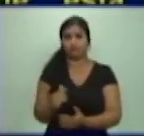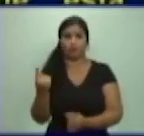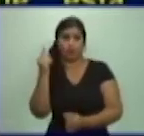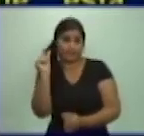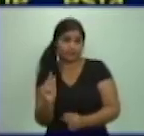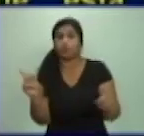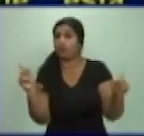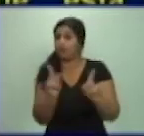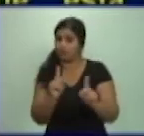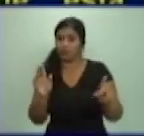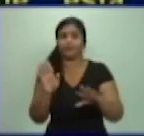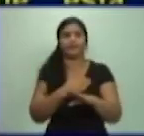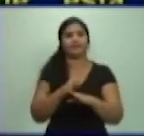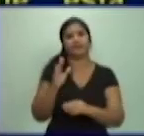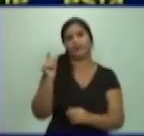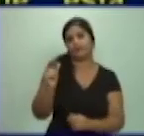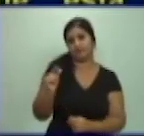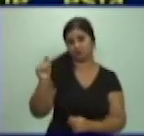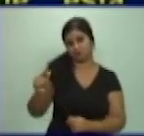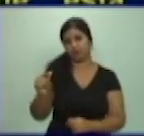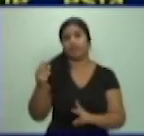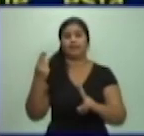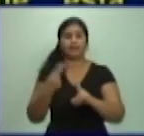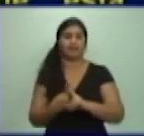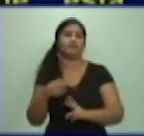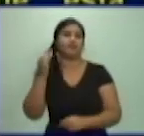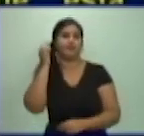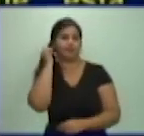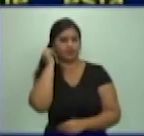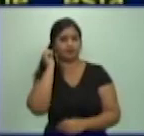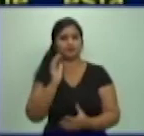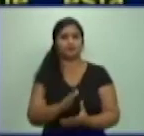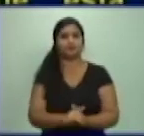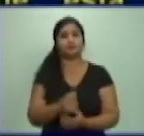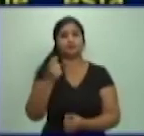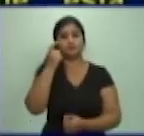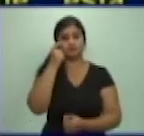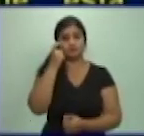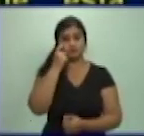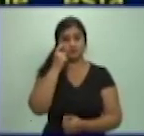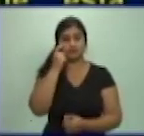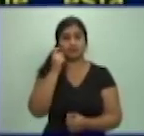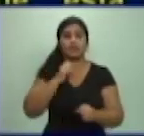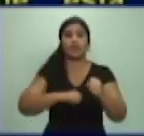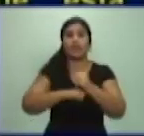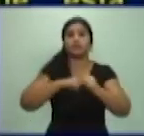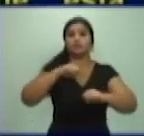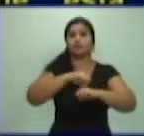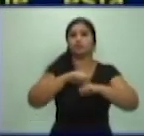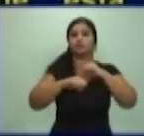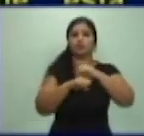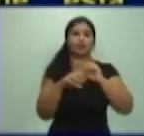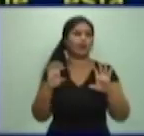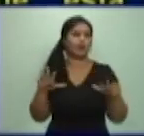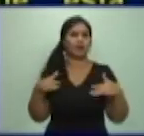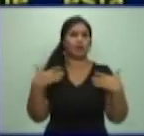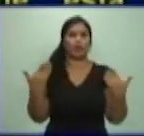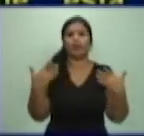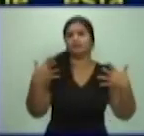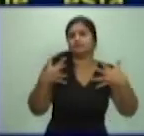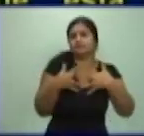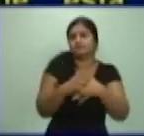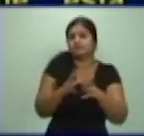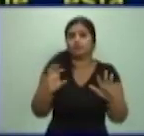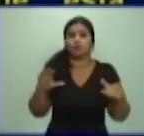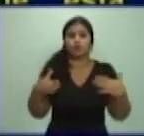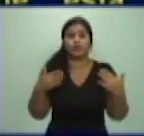tiene la pregunta. No es un sintagma nominal cualquiera. Tiene que tener la estructura de sustantivo más adjetivo, pero ellos tienen que concordar en